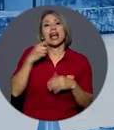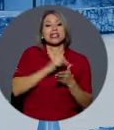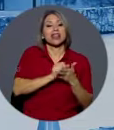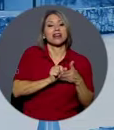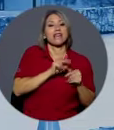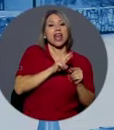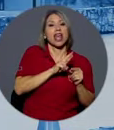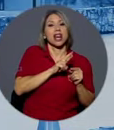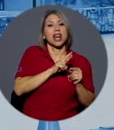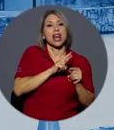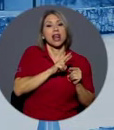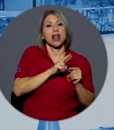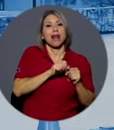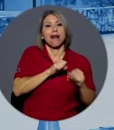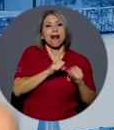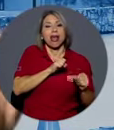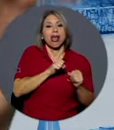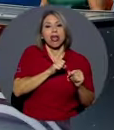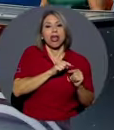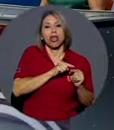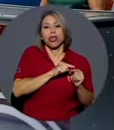Rafael a Pavas,